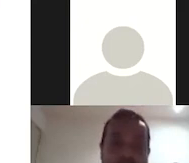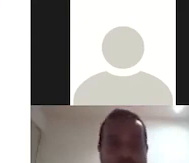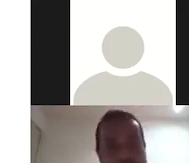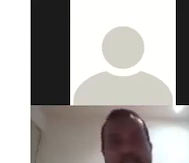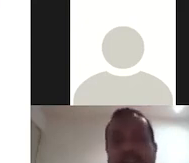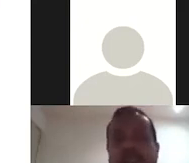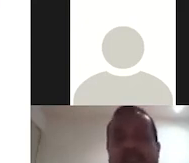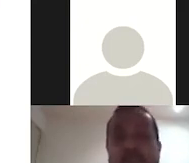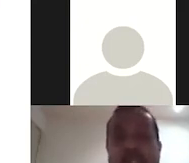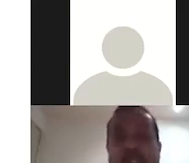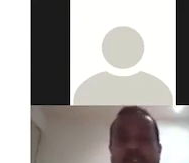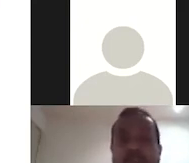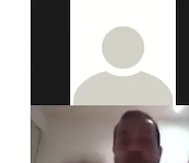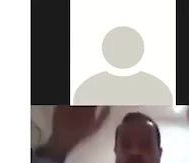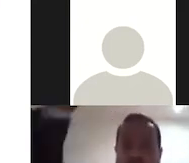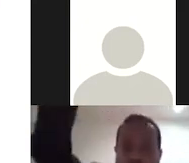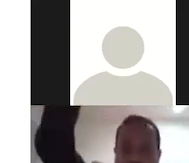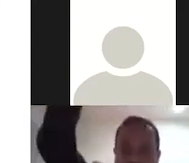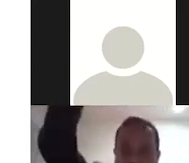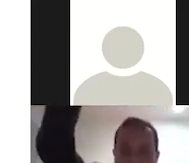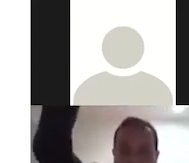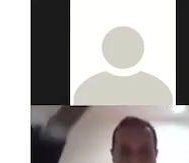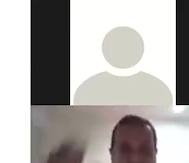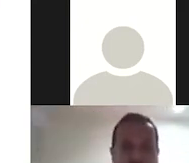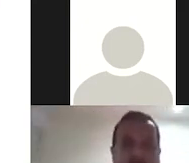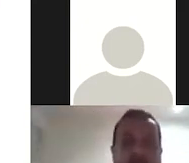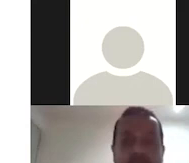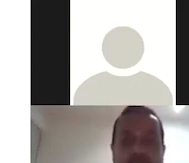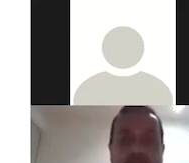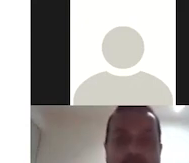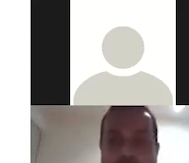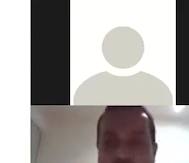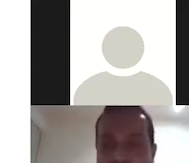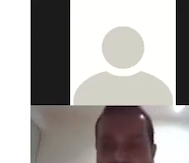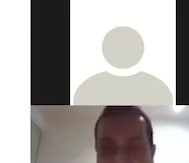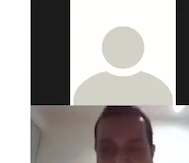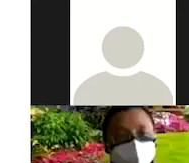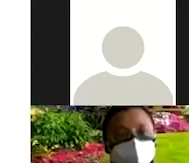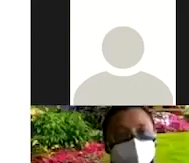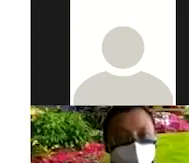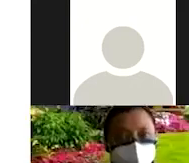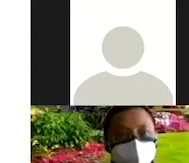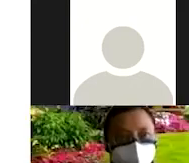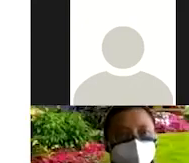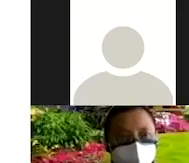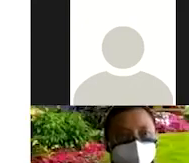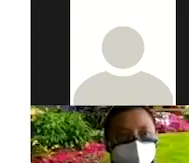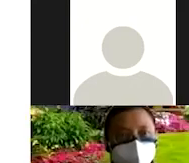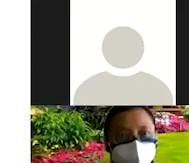izquierdo y la se me dice que son juntas estamos de acuerdo si queda claro